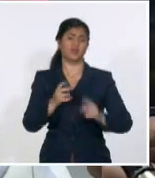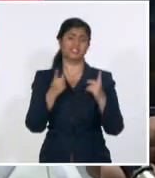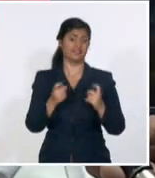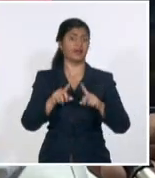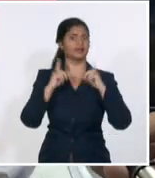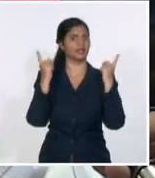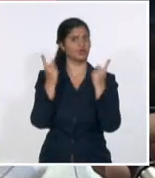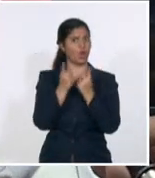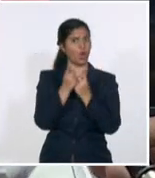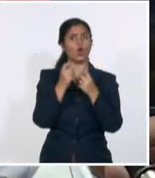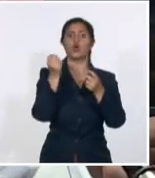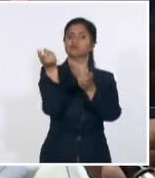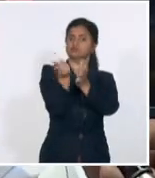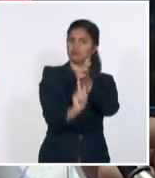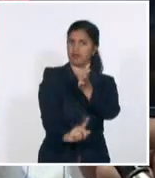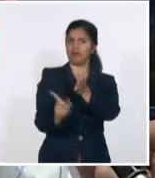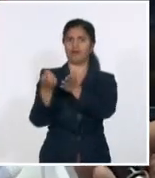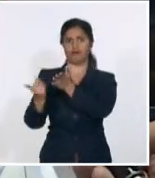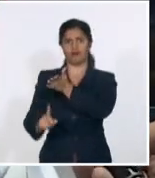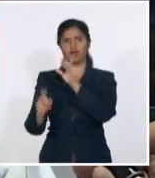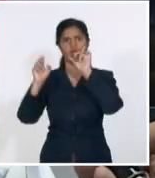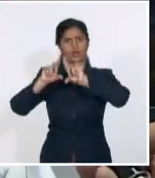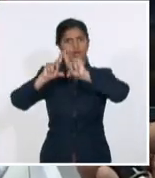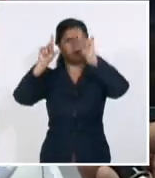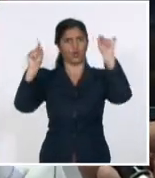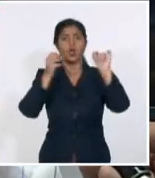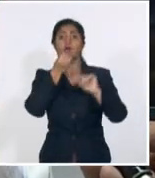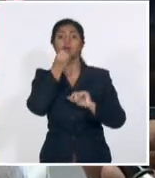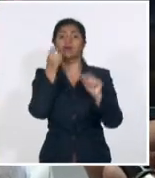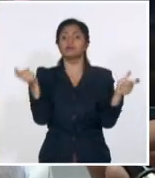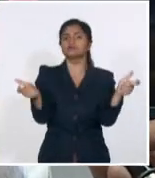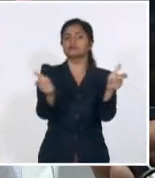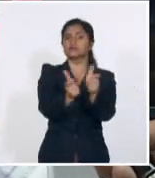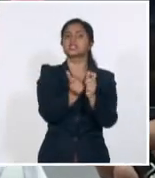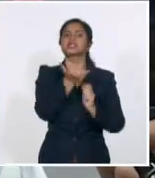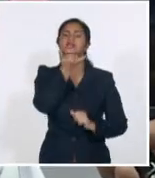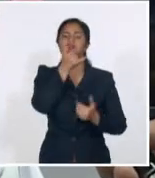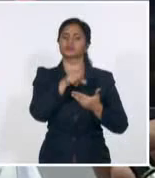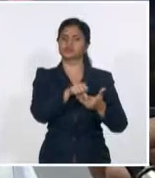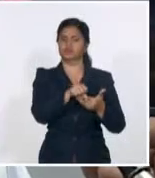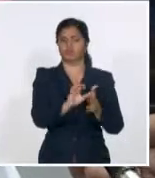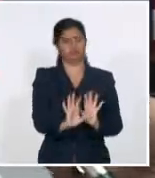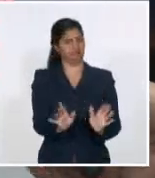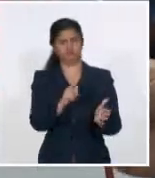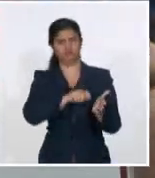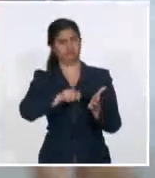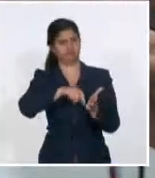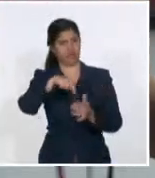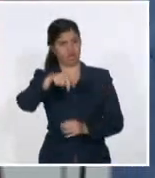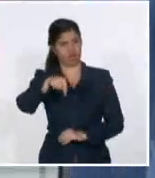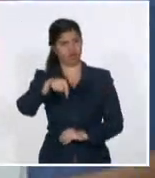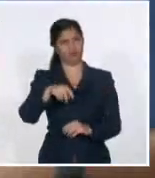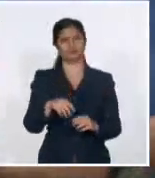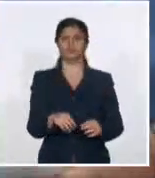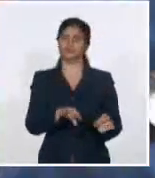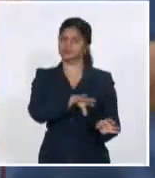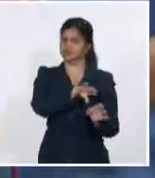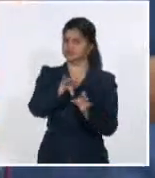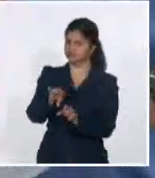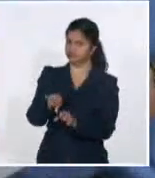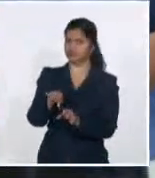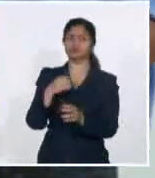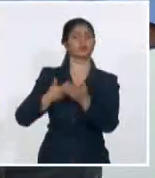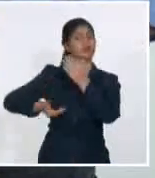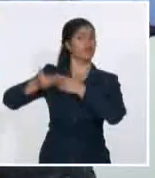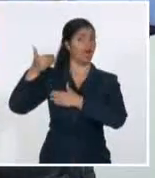posible en la generación distribuida que nos permita cubrir, disminuir las afectaciones al servicio. Ese es el estimado que tenemos para el día de hoy. Lázaro, comentábamos en el